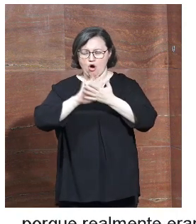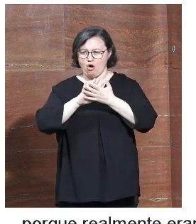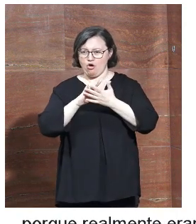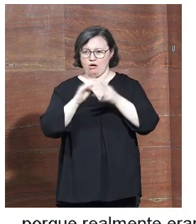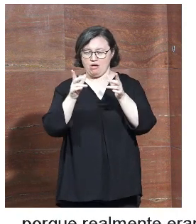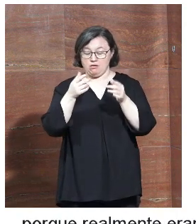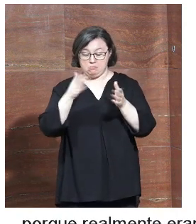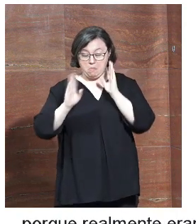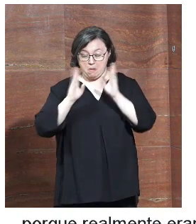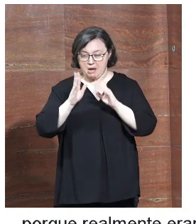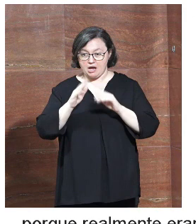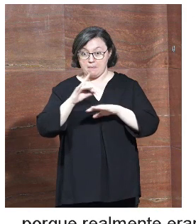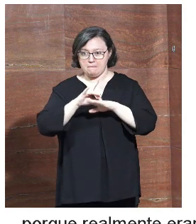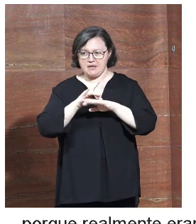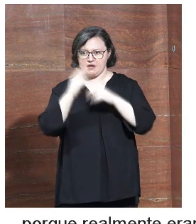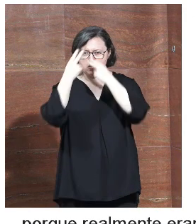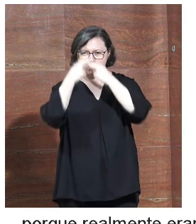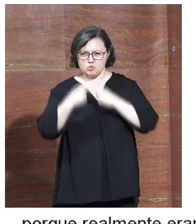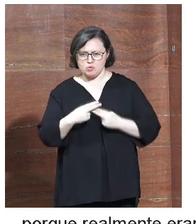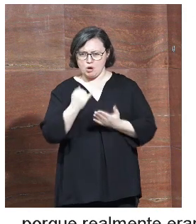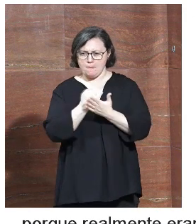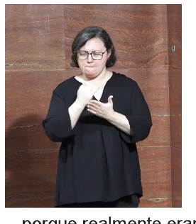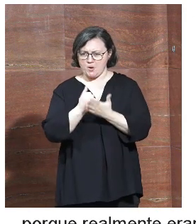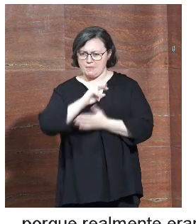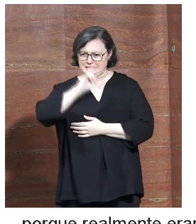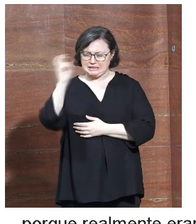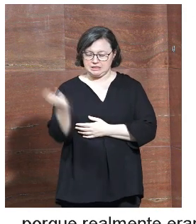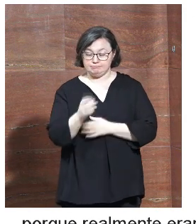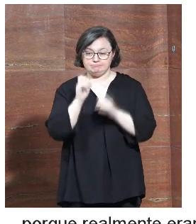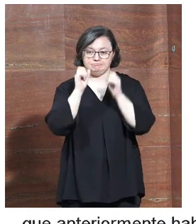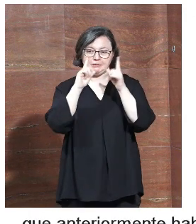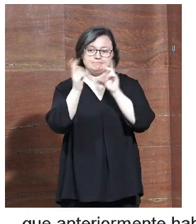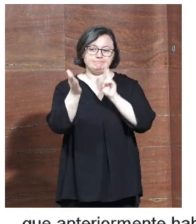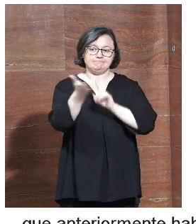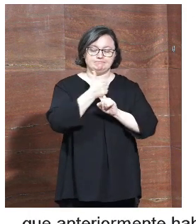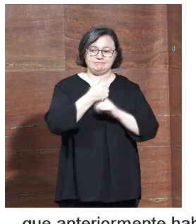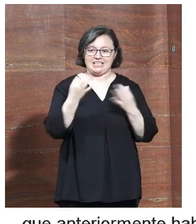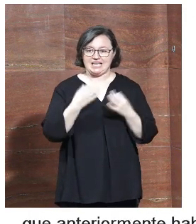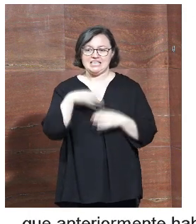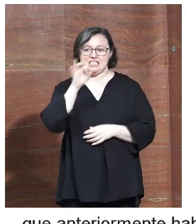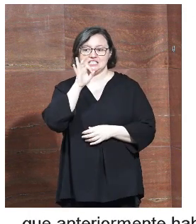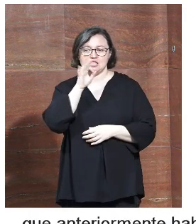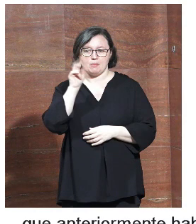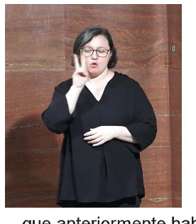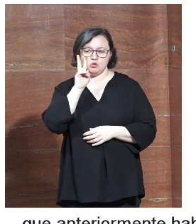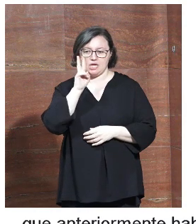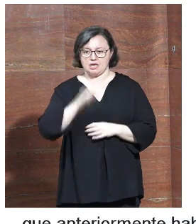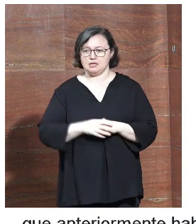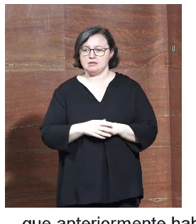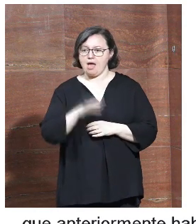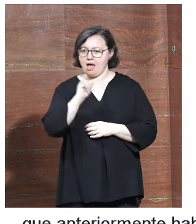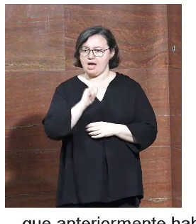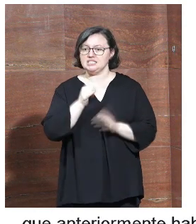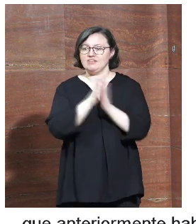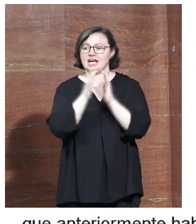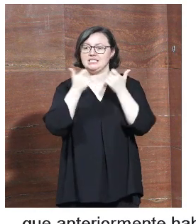médico me hicieron una serie de pruebas y me descubrieron que tenía síndrome Usher, que era